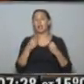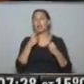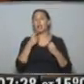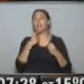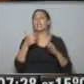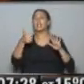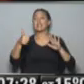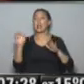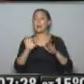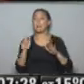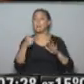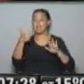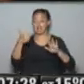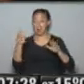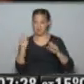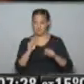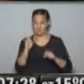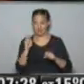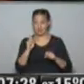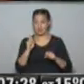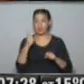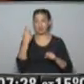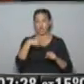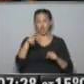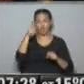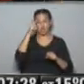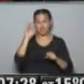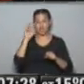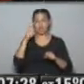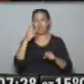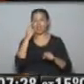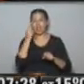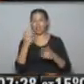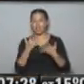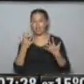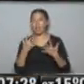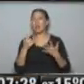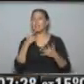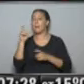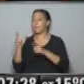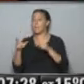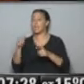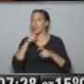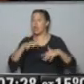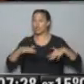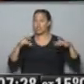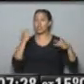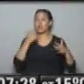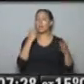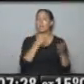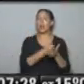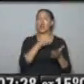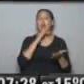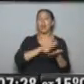por 6 meses, 180 días de aquellas familias que son damnificadas y que tengan planes de pago de deudas